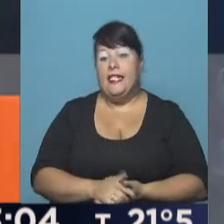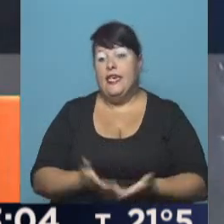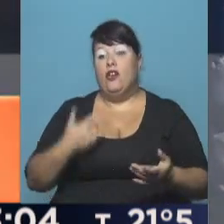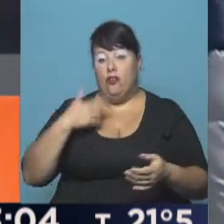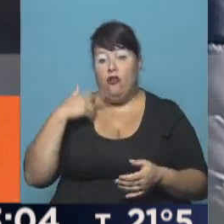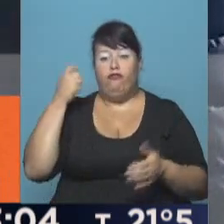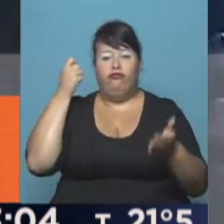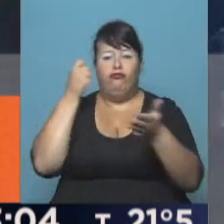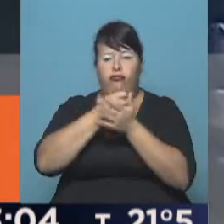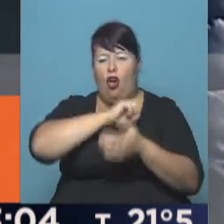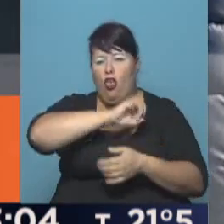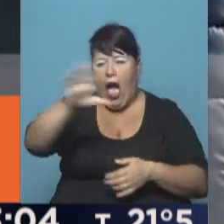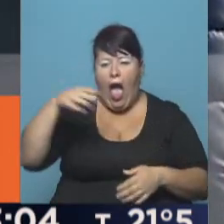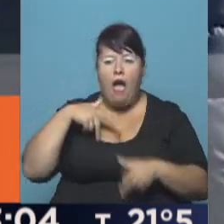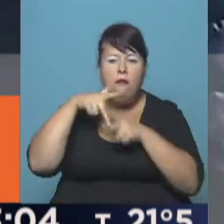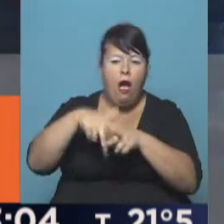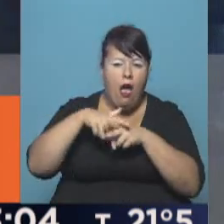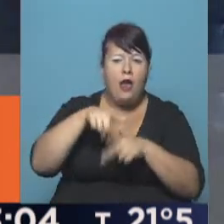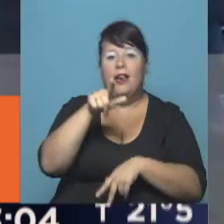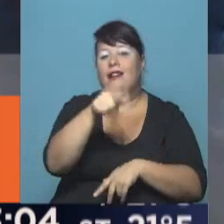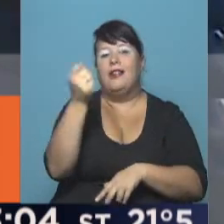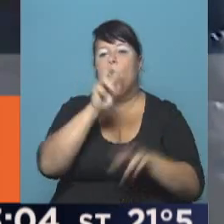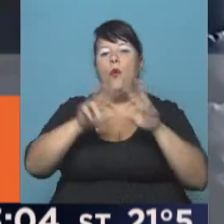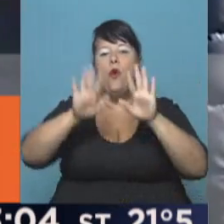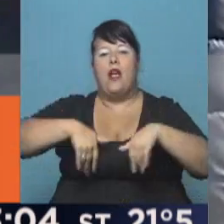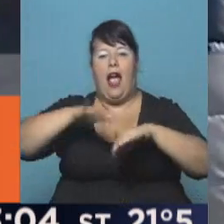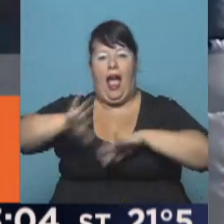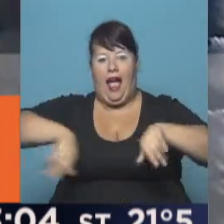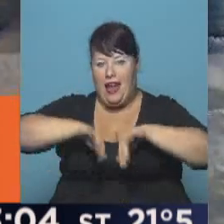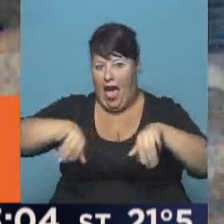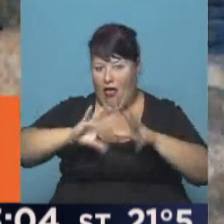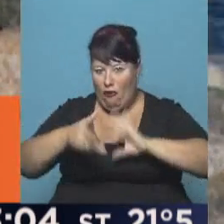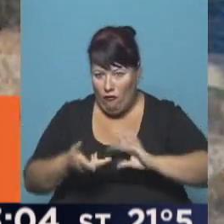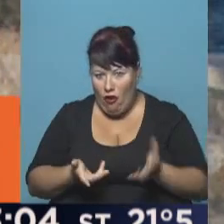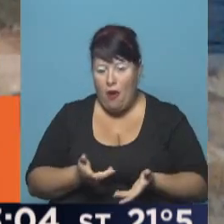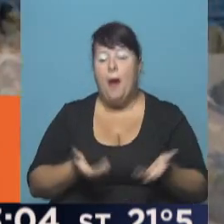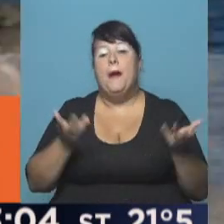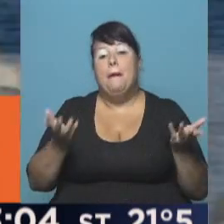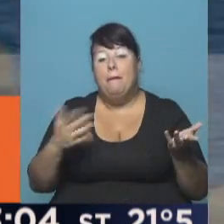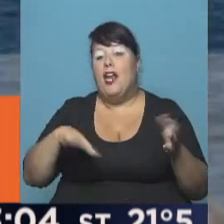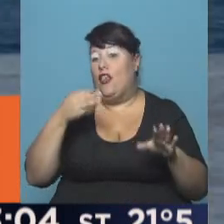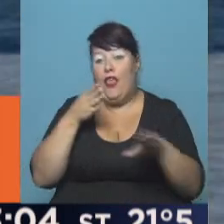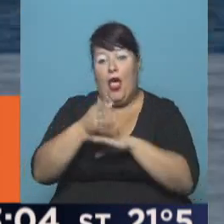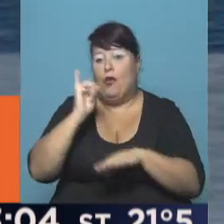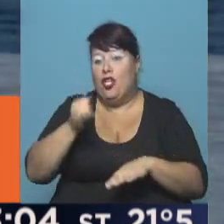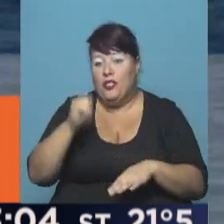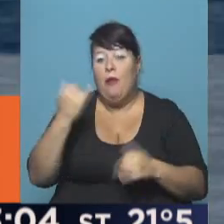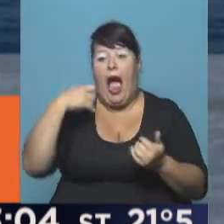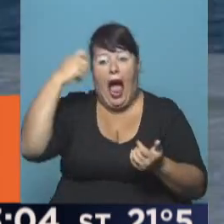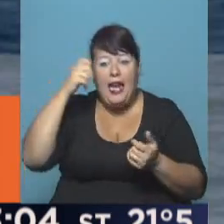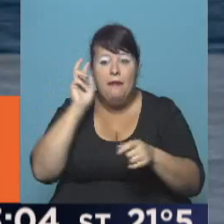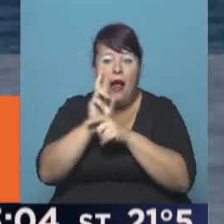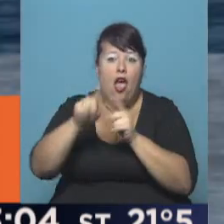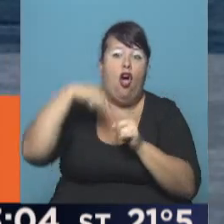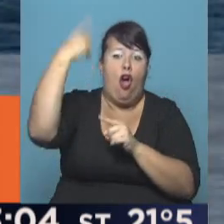allá anduve en el fondo del campo y busca nadar, el caballo busca nadar. Pero tengo que entrar porque tengo animales que atender